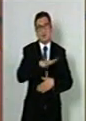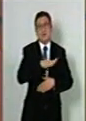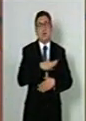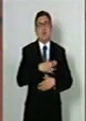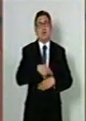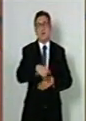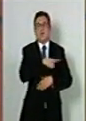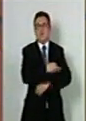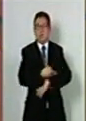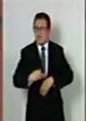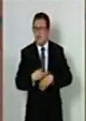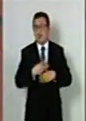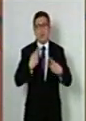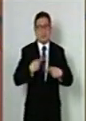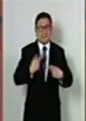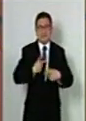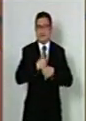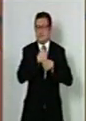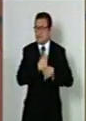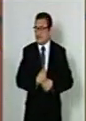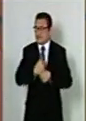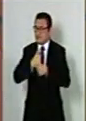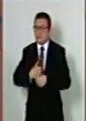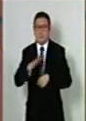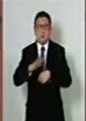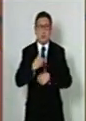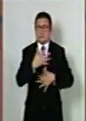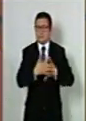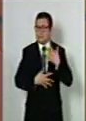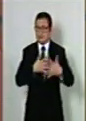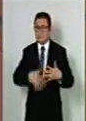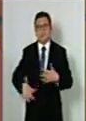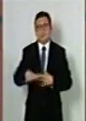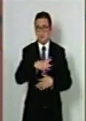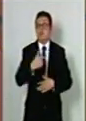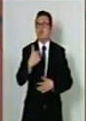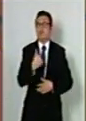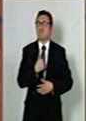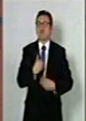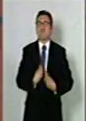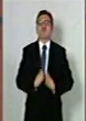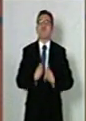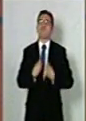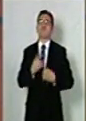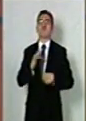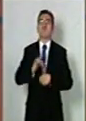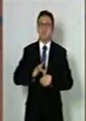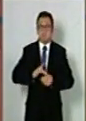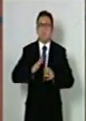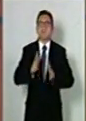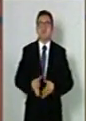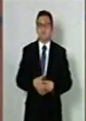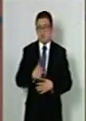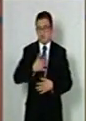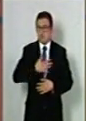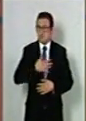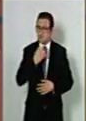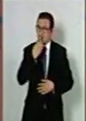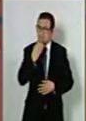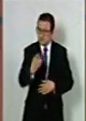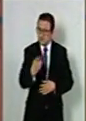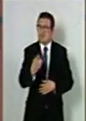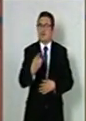por la inseguridad en este país. Yo lo he vivido. Y quiero decirles,